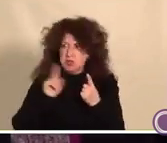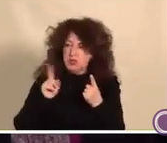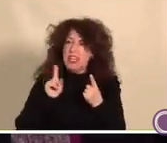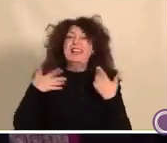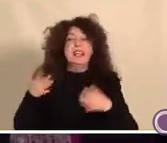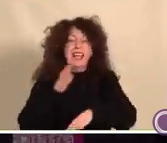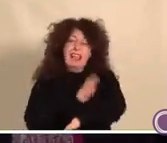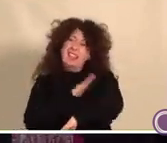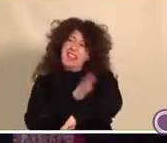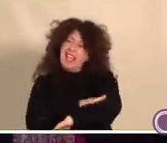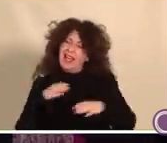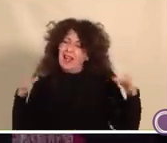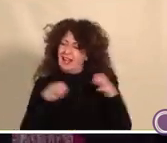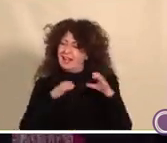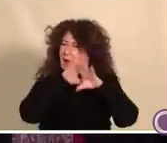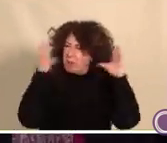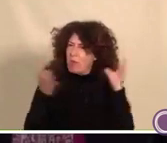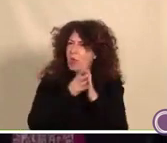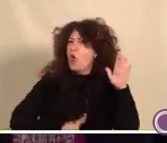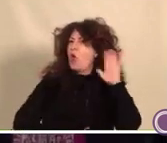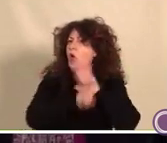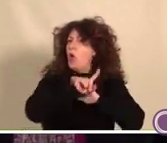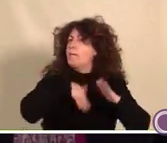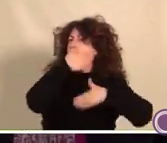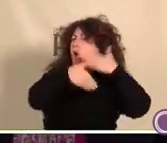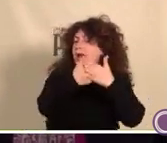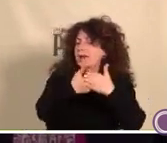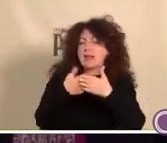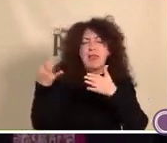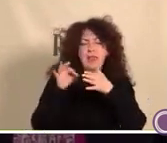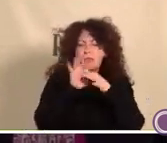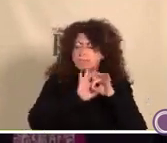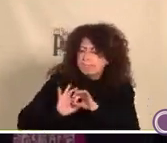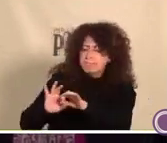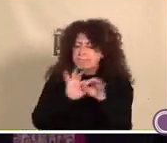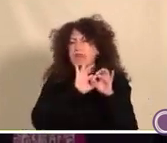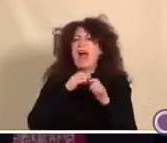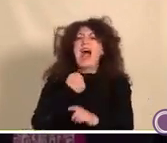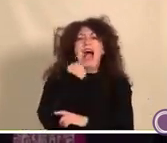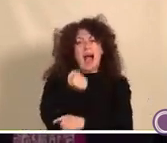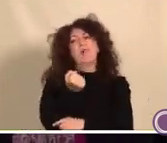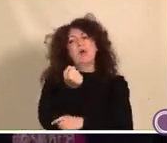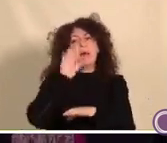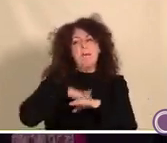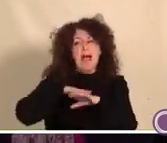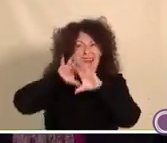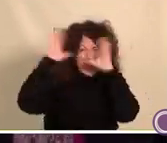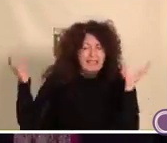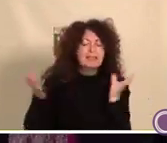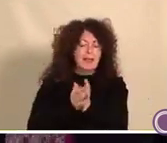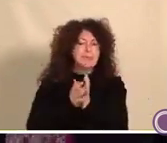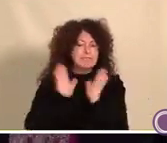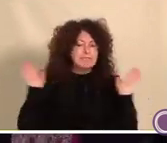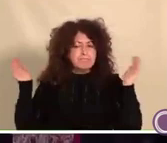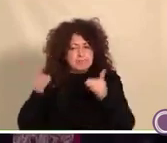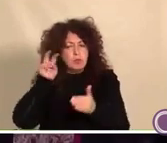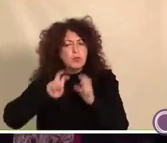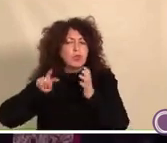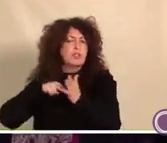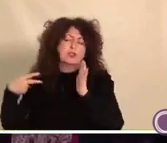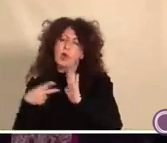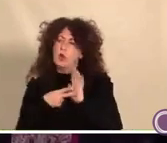izquierda y el mundo progresista en europa se organice para apoyar que la comunidad internacional intervenga de manera activa en la solución al